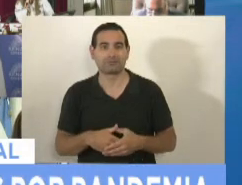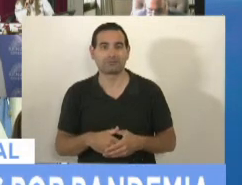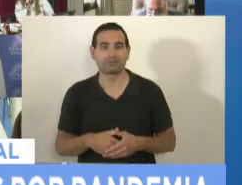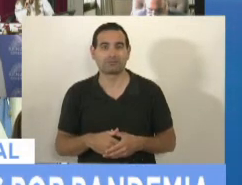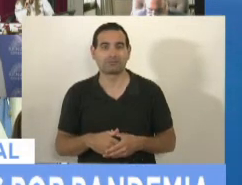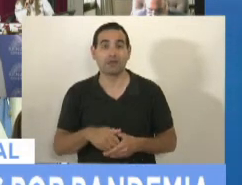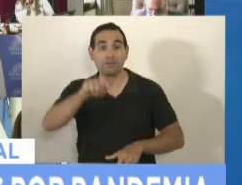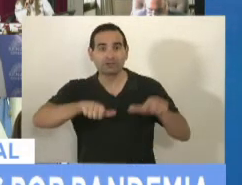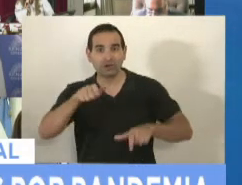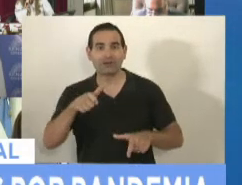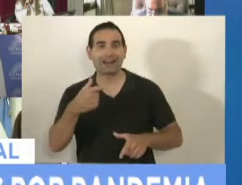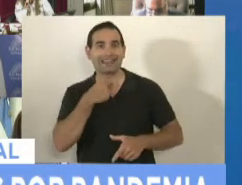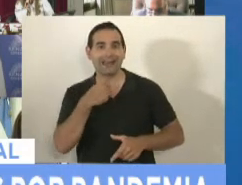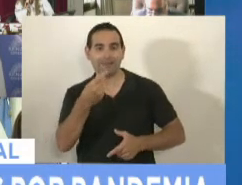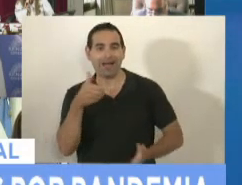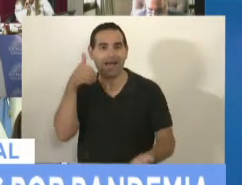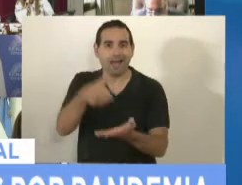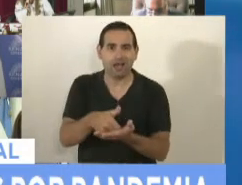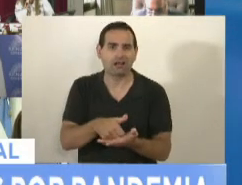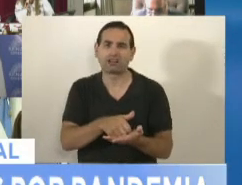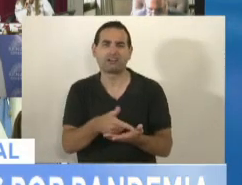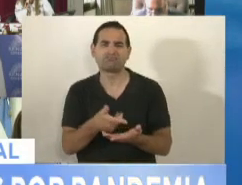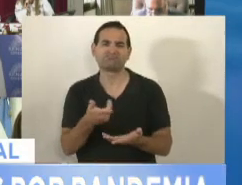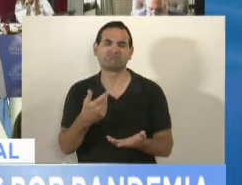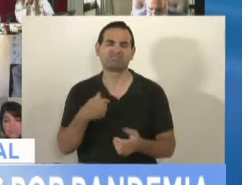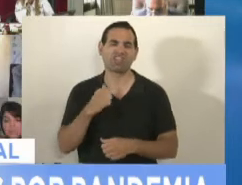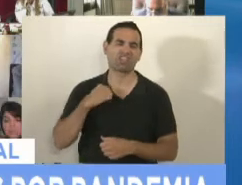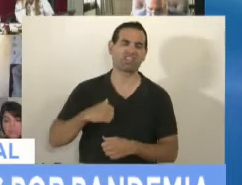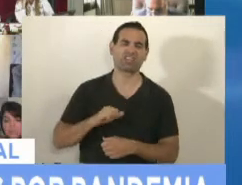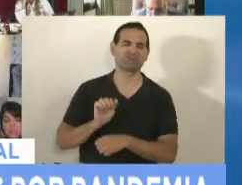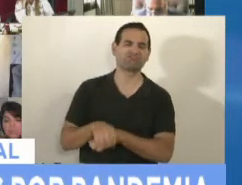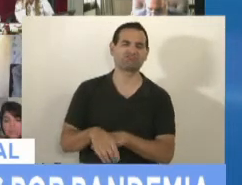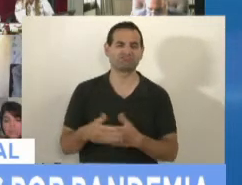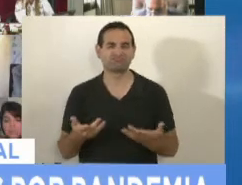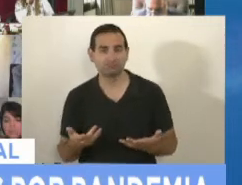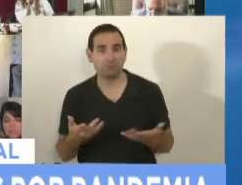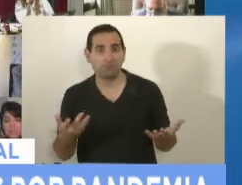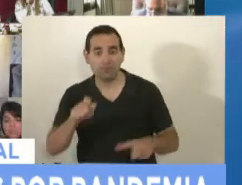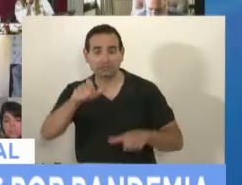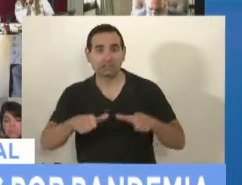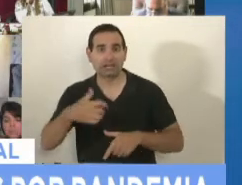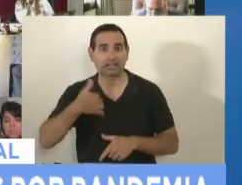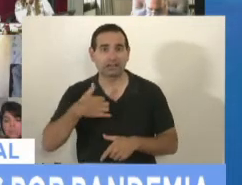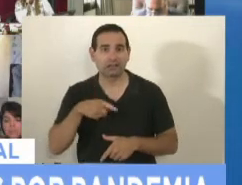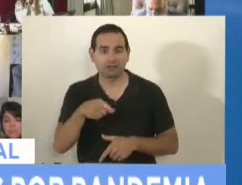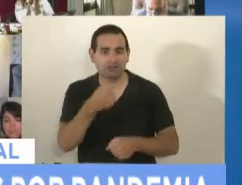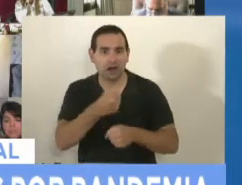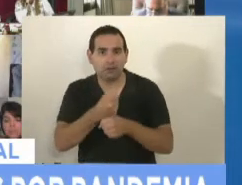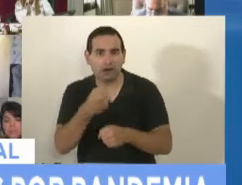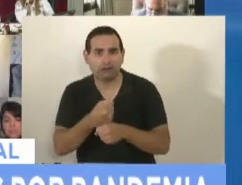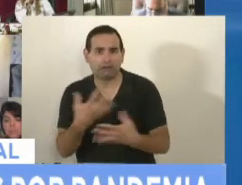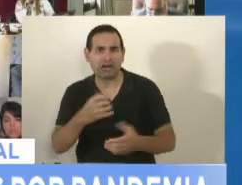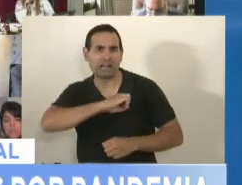el entusiasmo argentino para invertir. Haber desanimado a los argentinos a trabajar y producir. Castigando